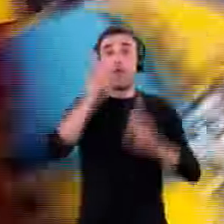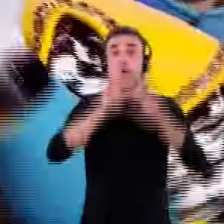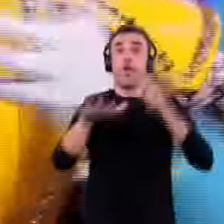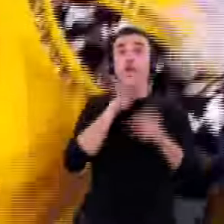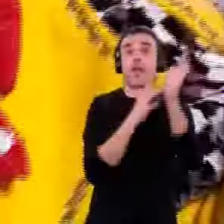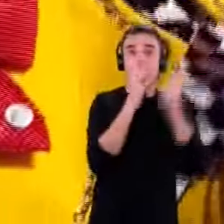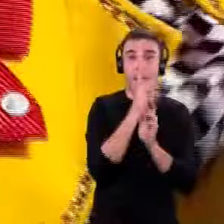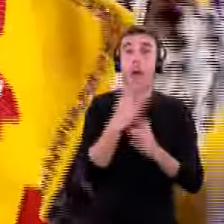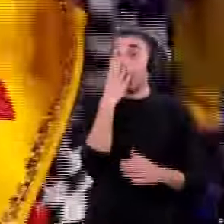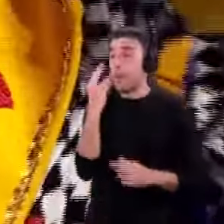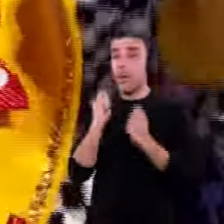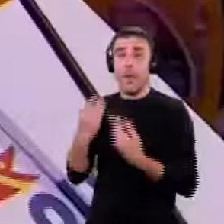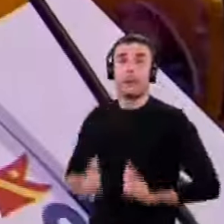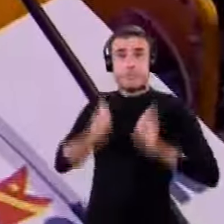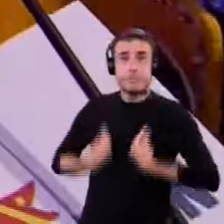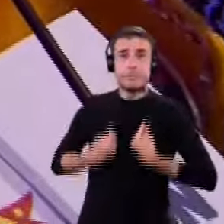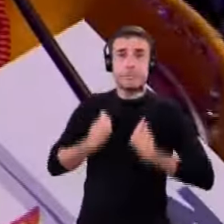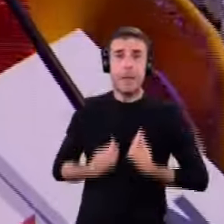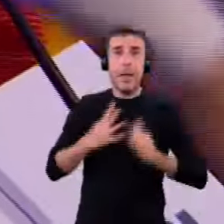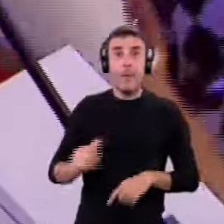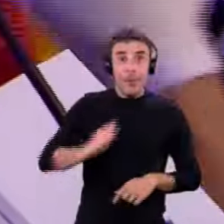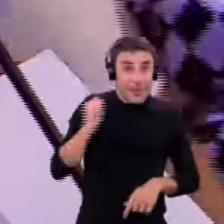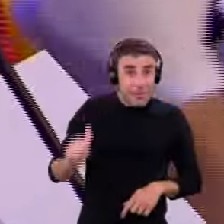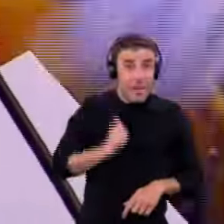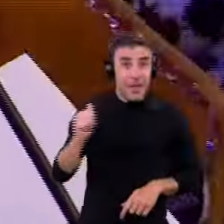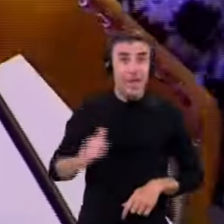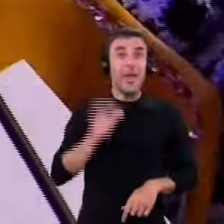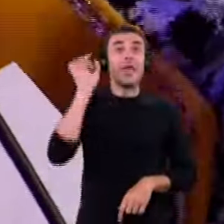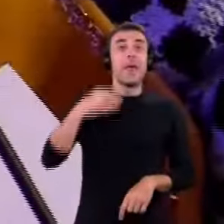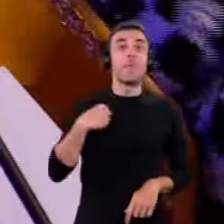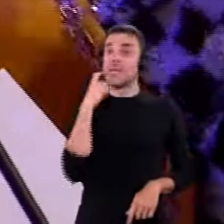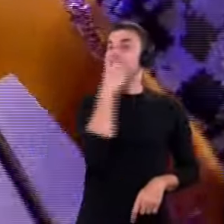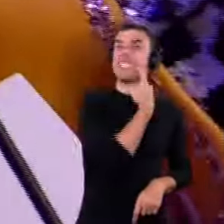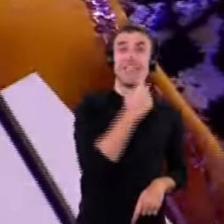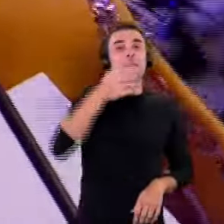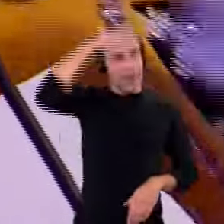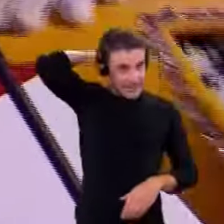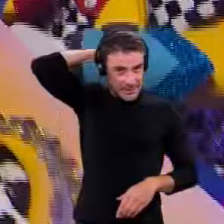que a un perro lo desquicia, pero para artificial en los dientes de Patricia.